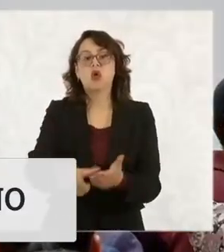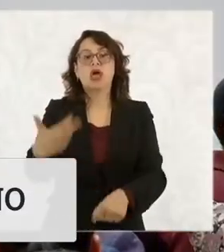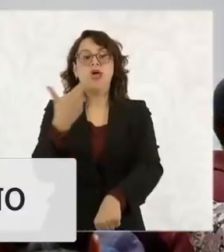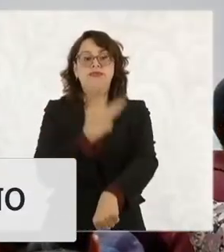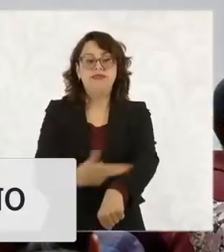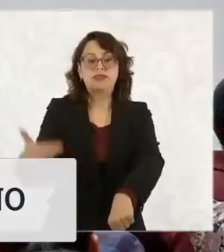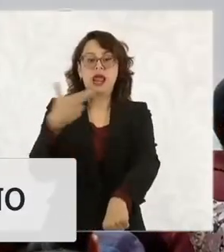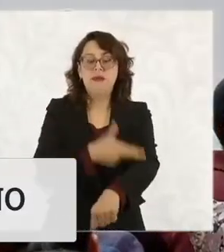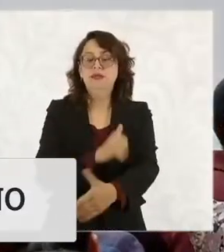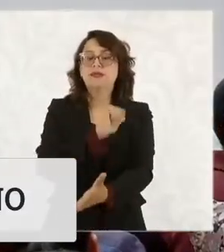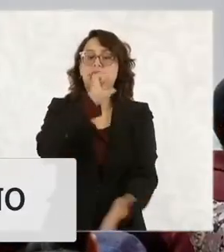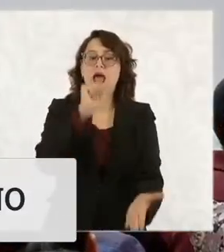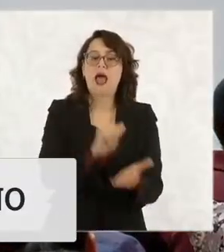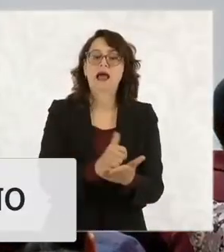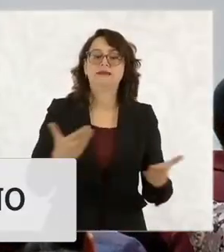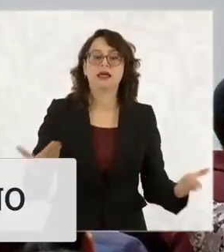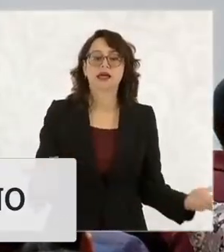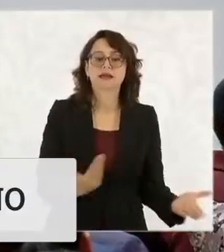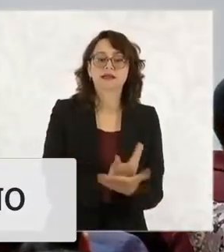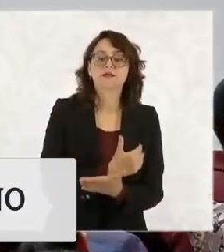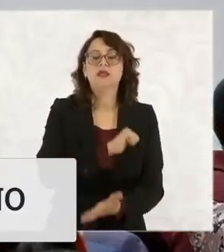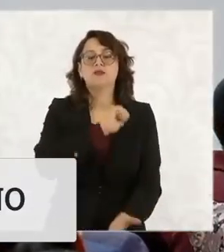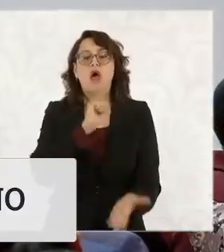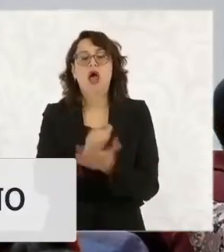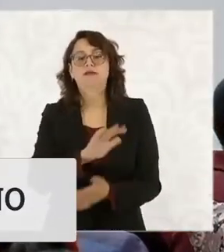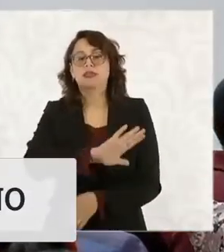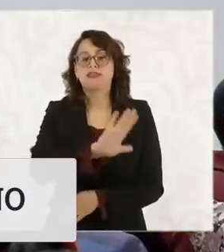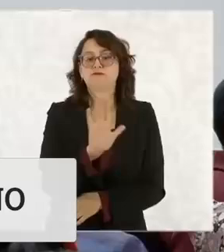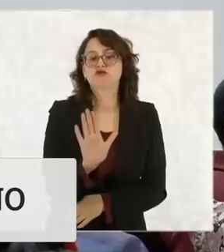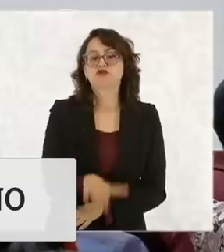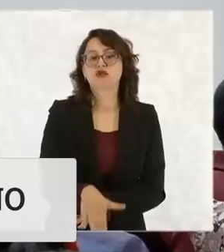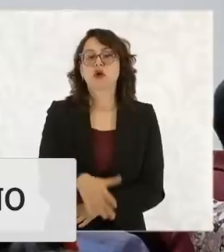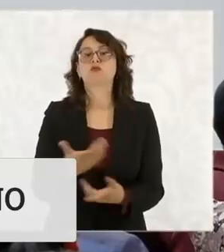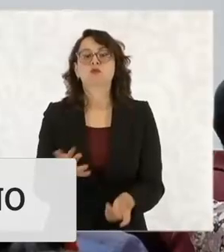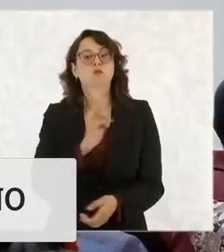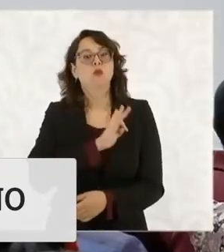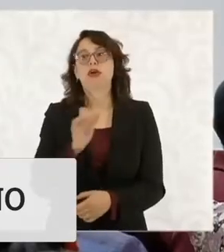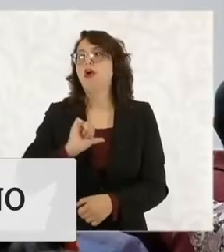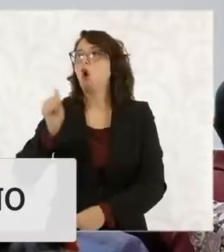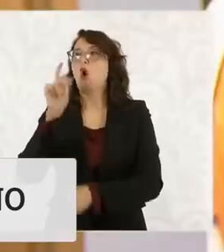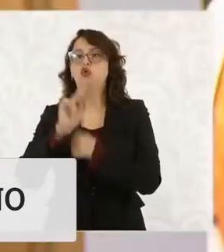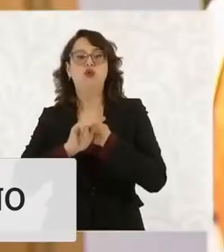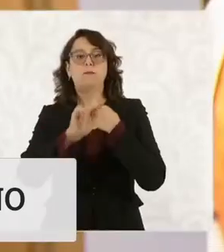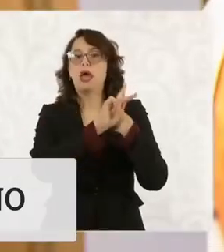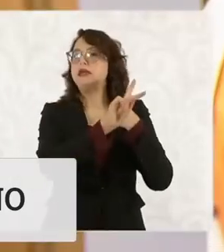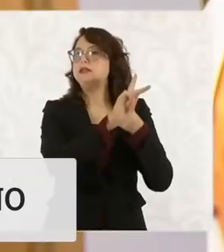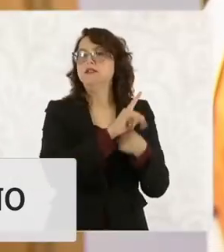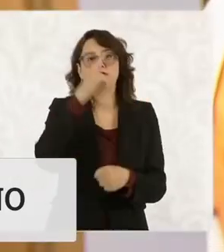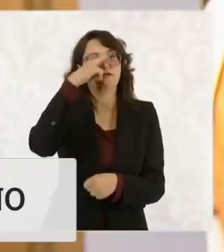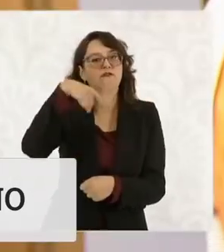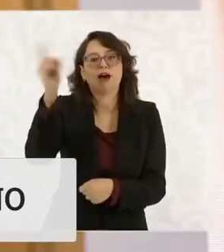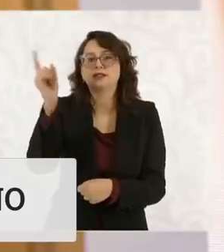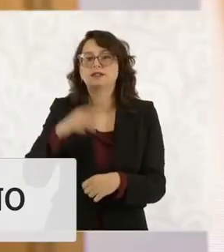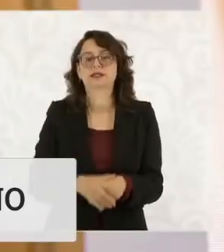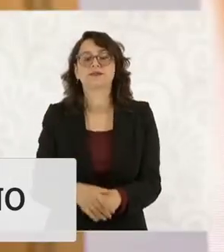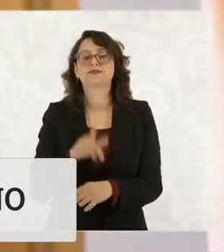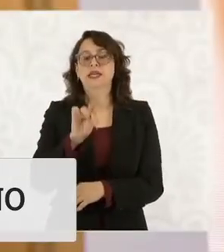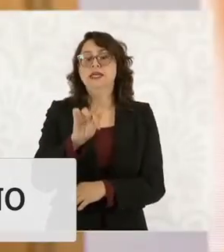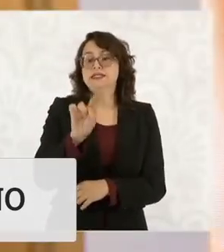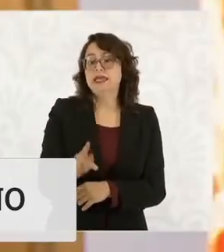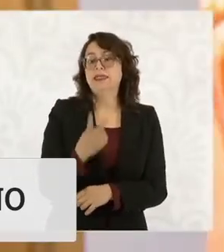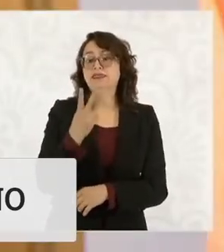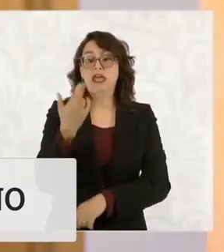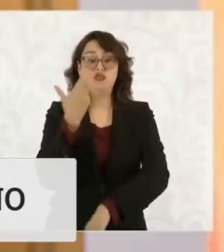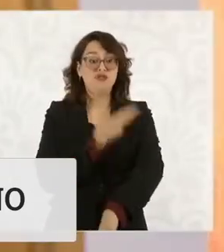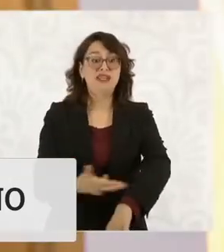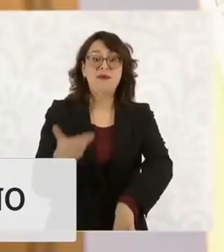los trámites de actas de nacimiento, de función, desde cualquier parte del mundo. Se simplificaron los 72 trámites